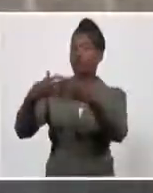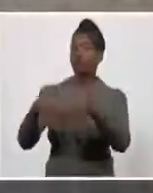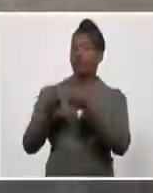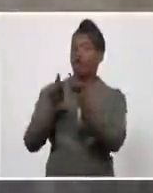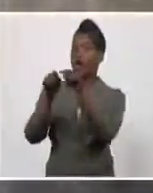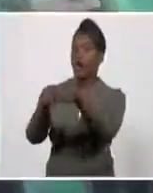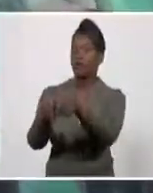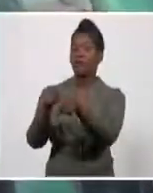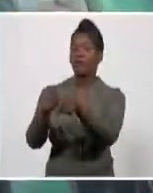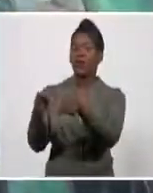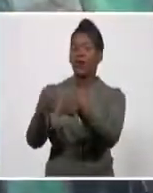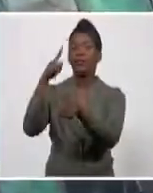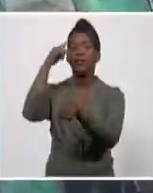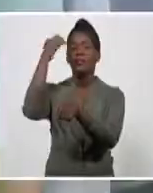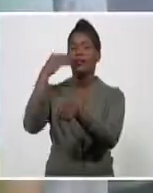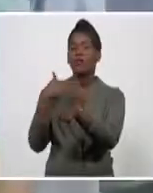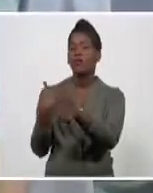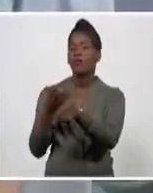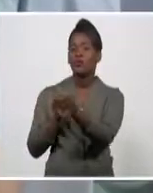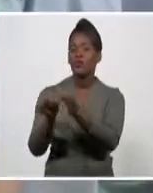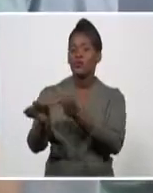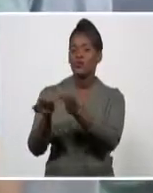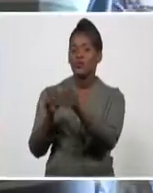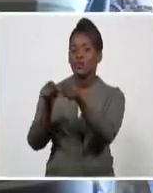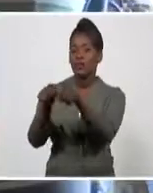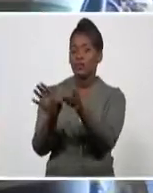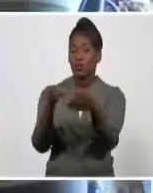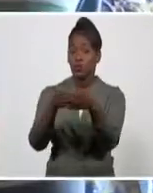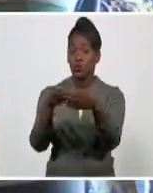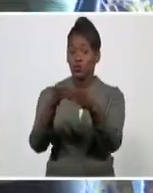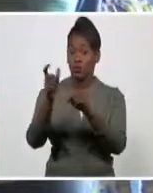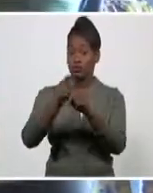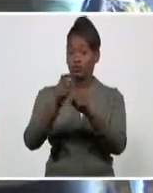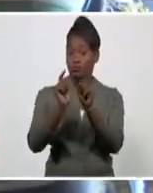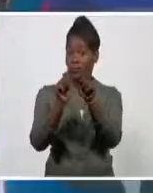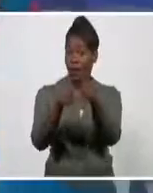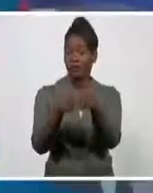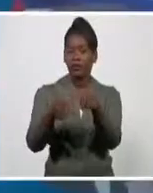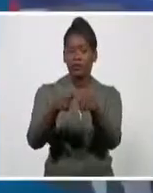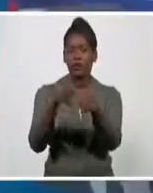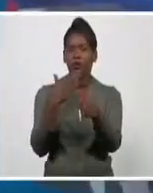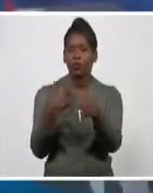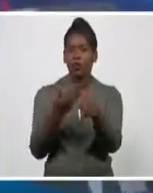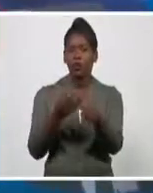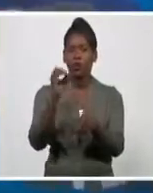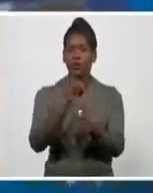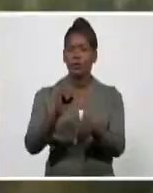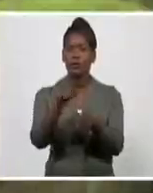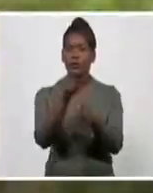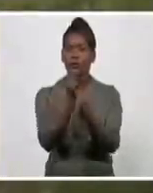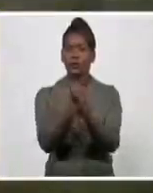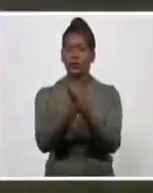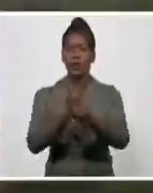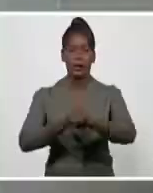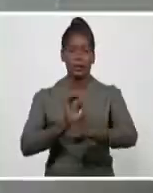Báguanos, para conocer acerca del funcionamiento del Comité de Base, su organización y retos en el contexto cubano actual.